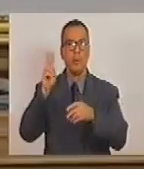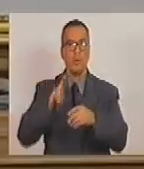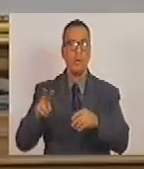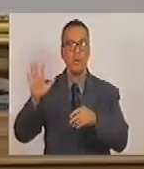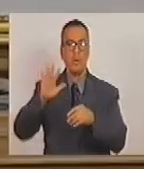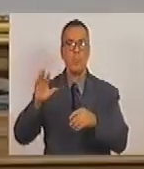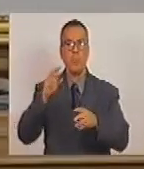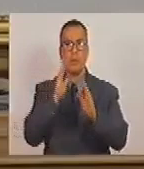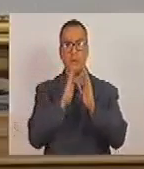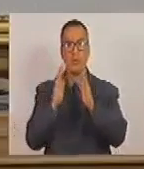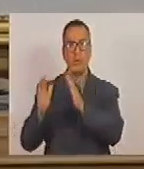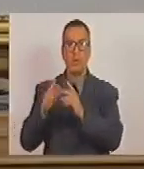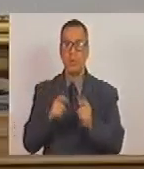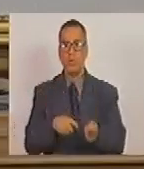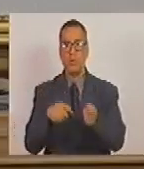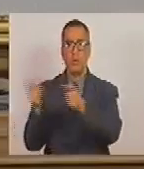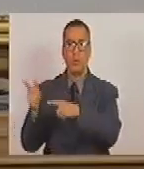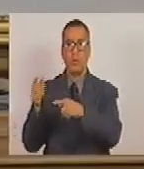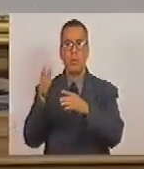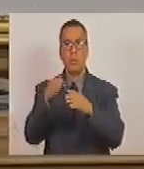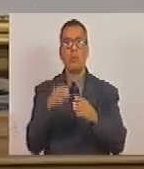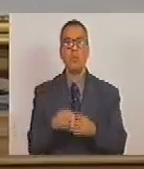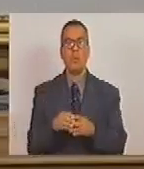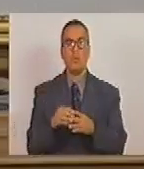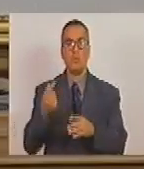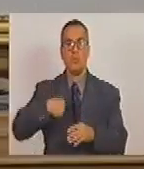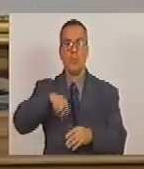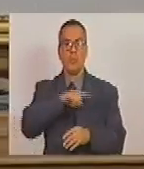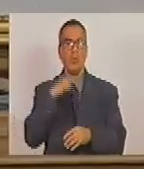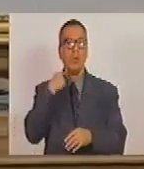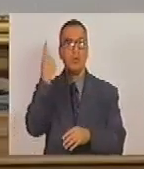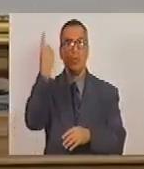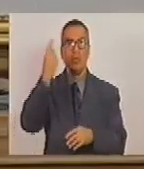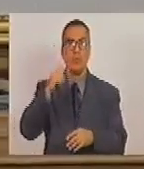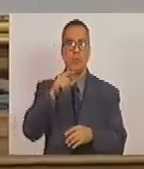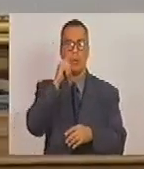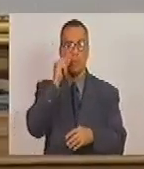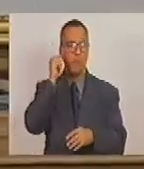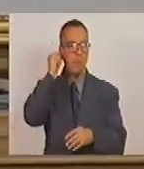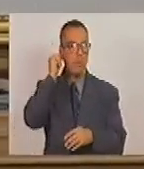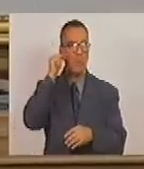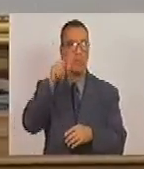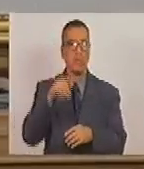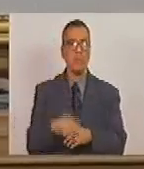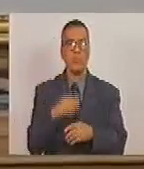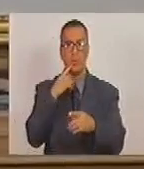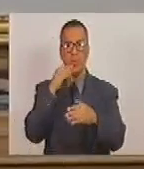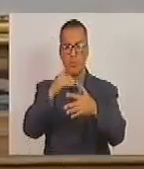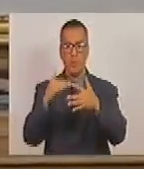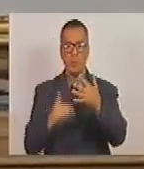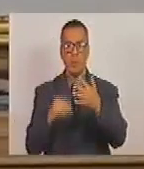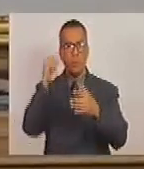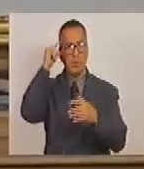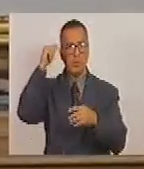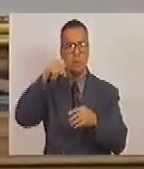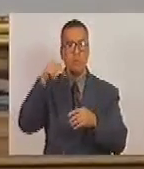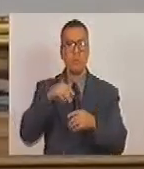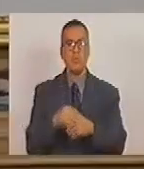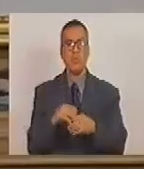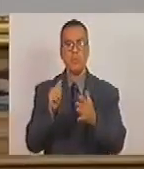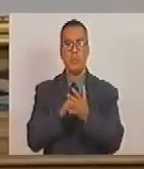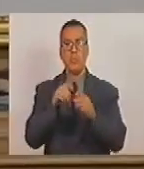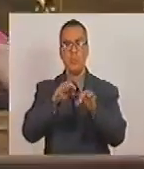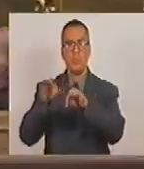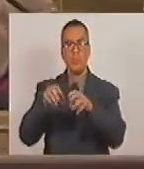fines de que se organice el traslado simbólico de nuestro héroe y nuestras heroínas. Siguiente punto del orden del día,